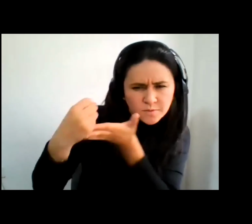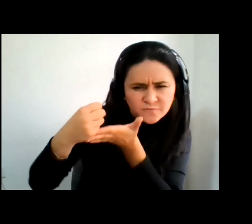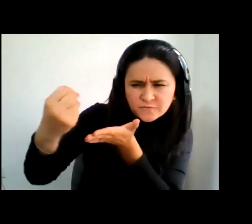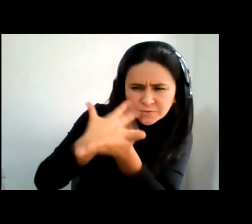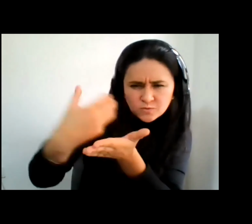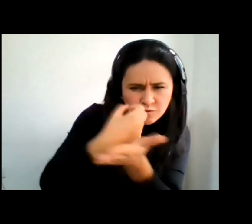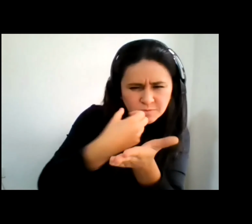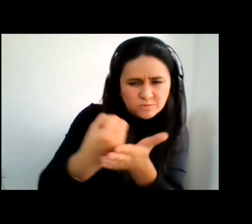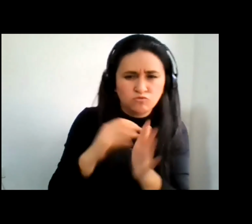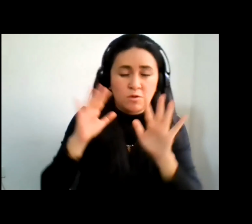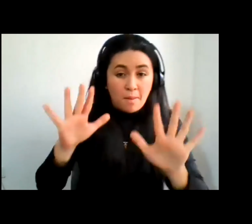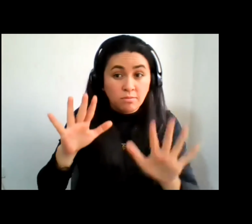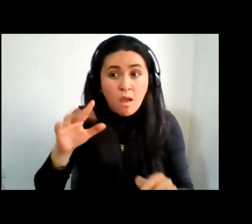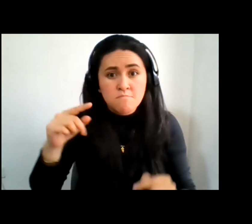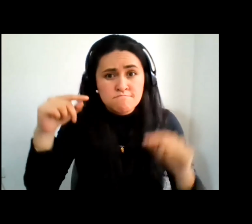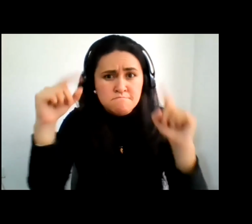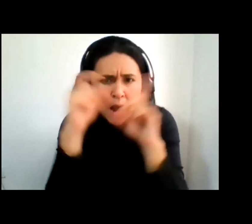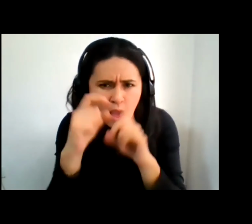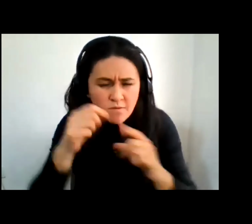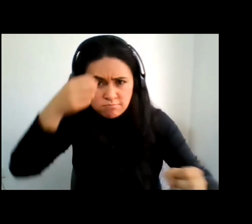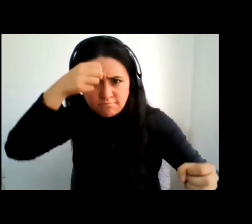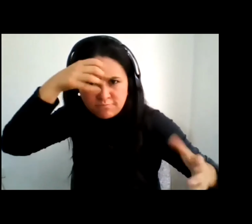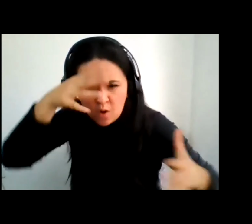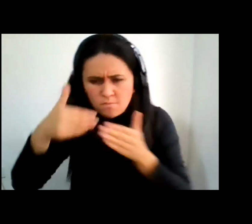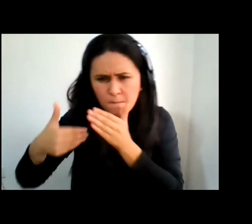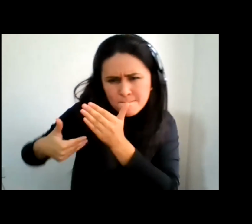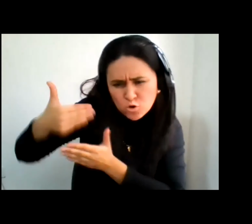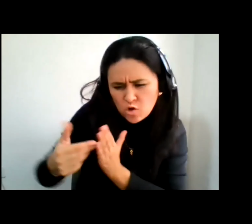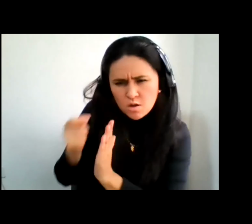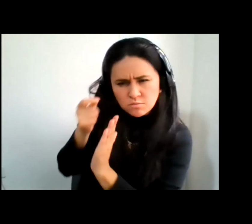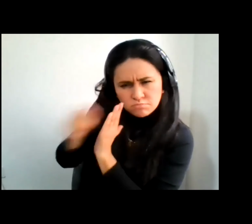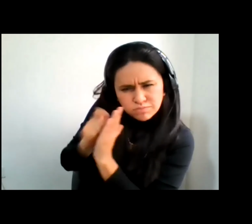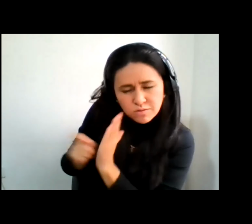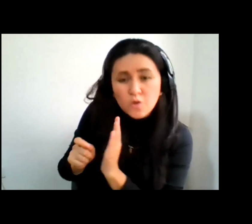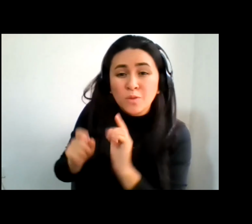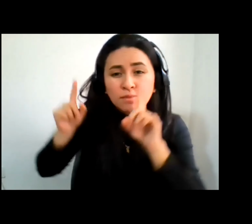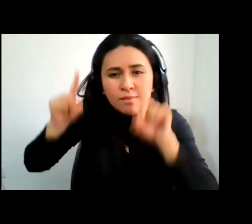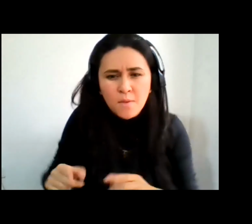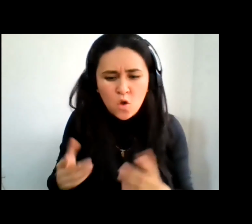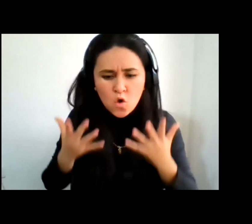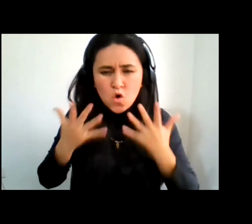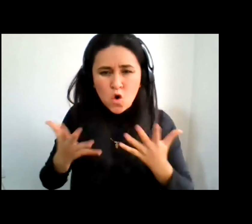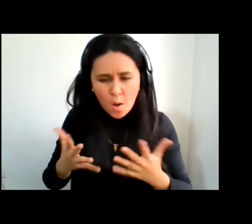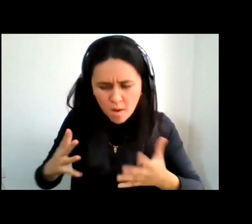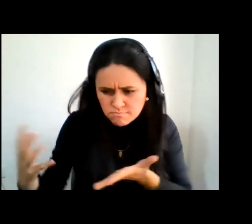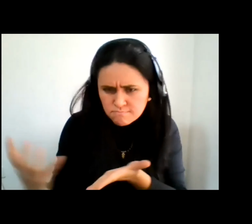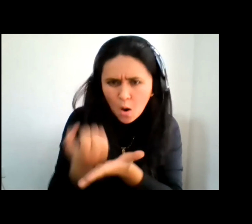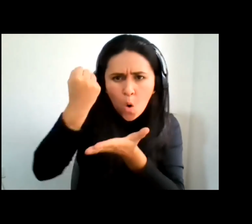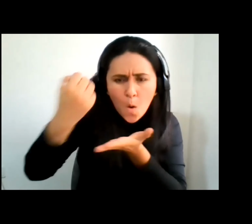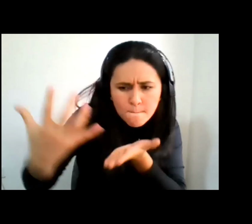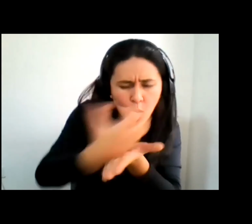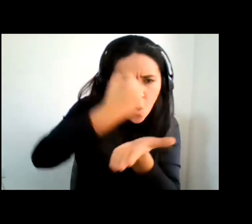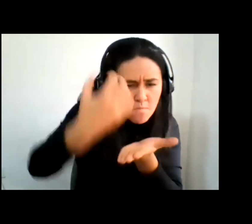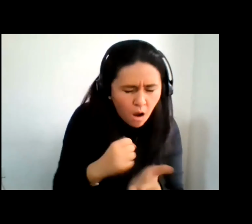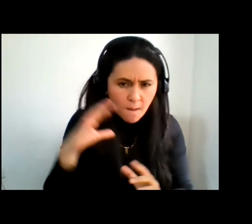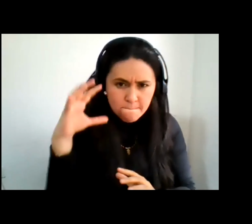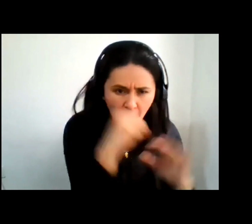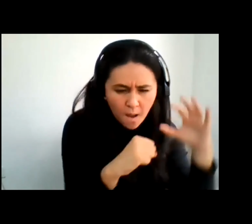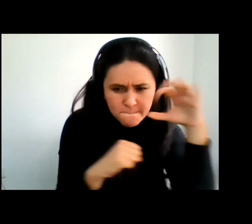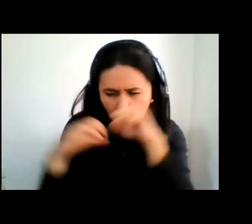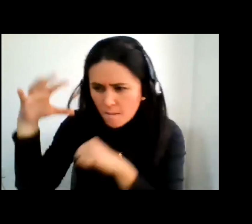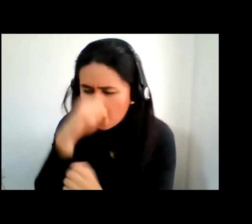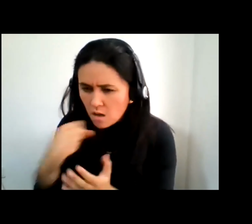abordajes conceptuales, metodológicos, sino también resultados muy interesantes que sirven para interpretar la magnitud